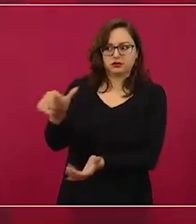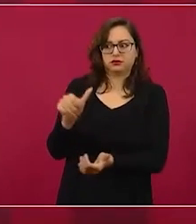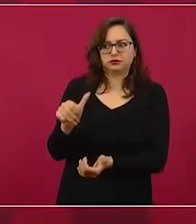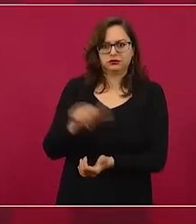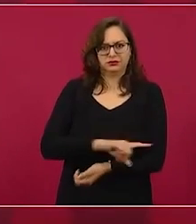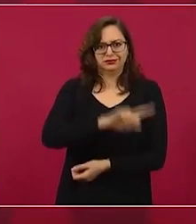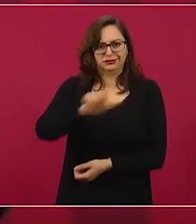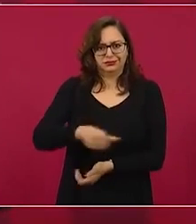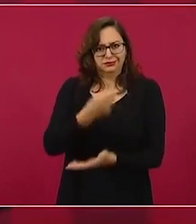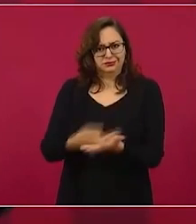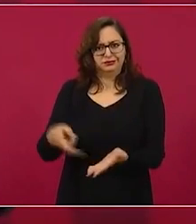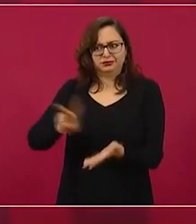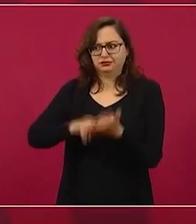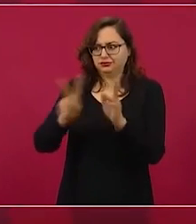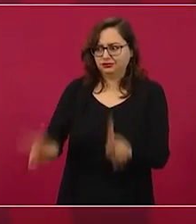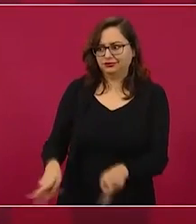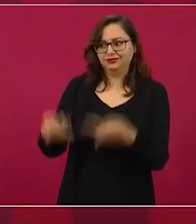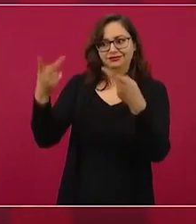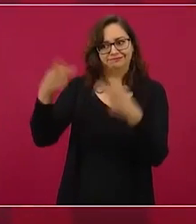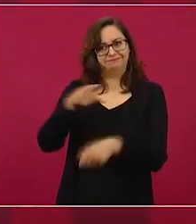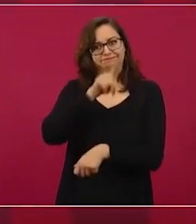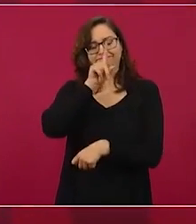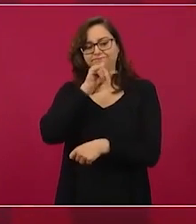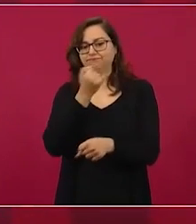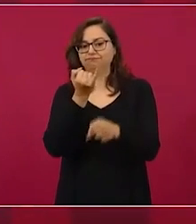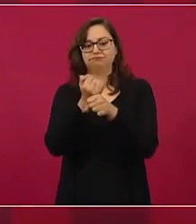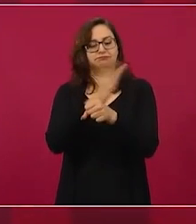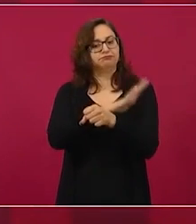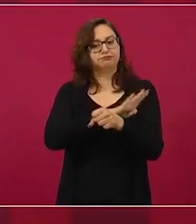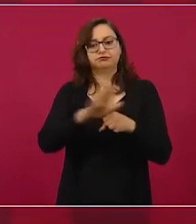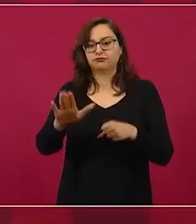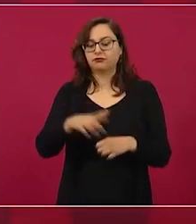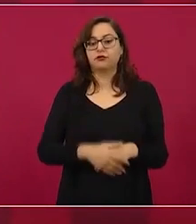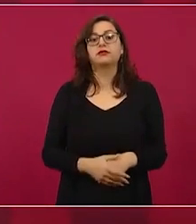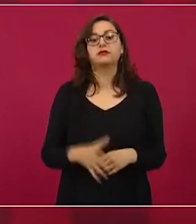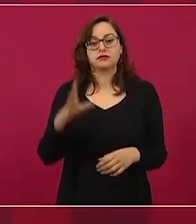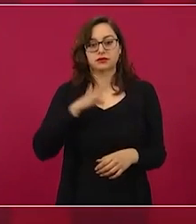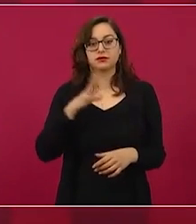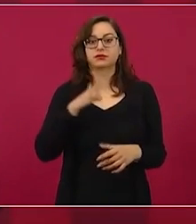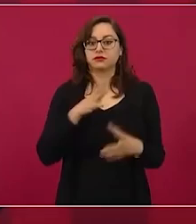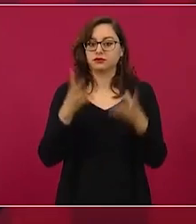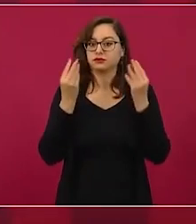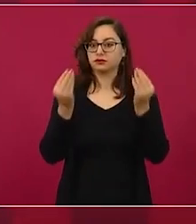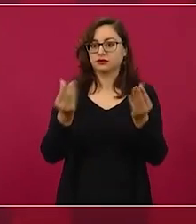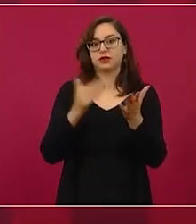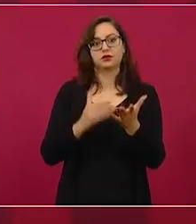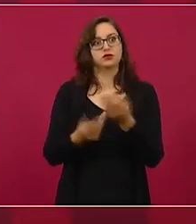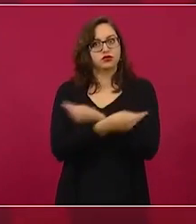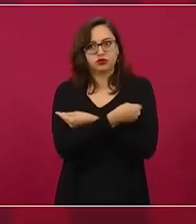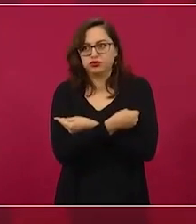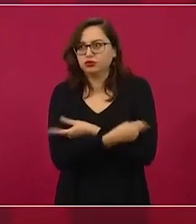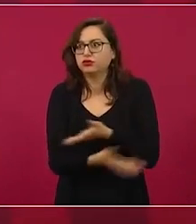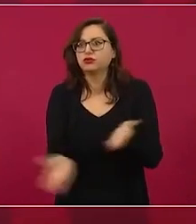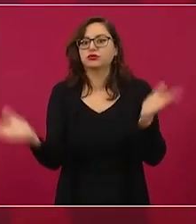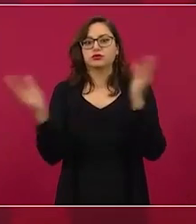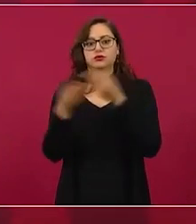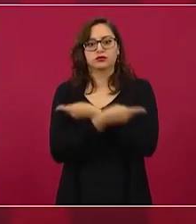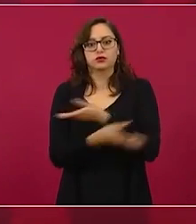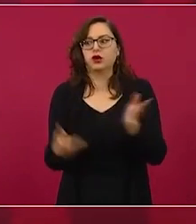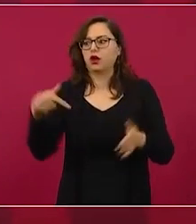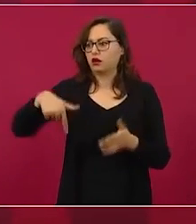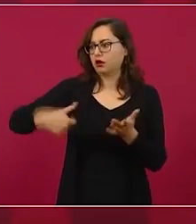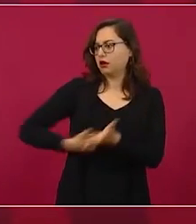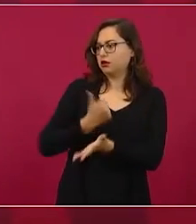Ciudad de México. Por eso lo hemos puesto también a disposición, millones de pruebas en México con los recursos del